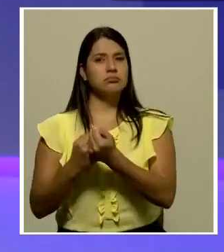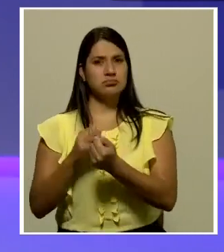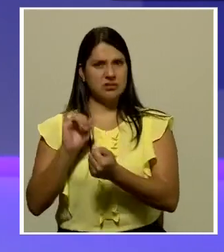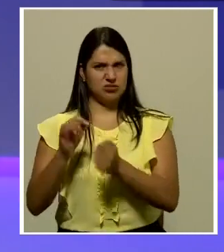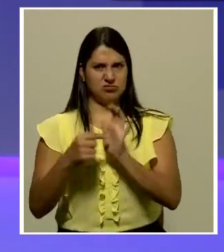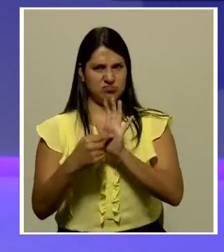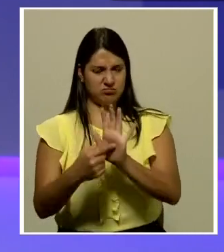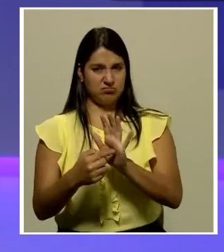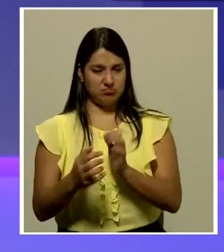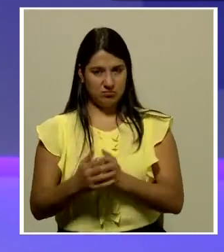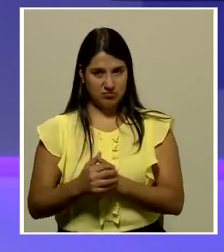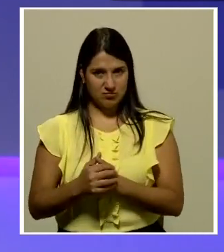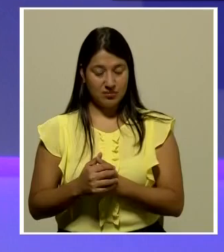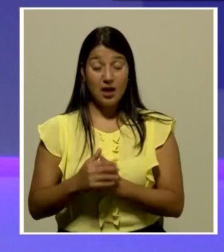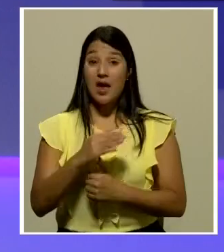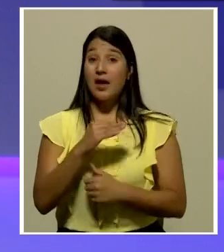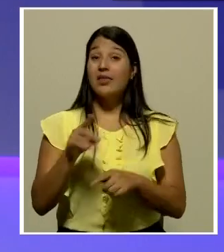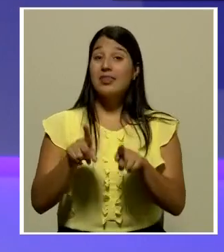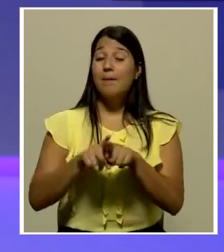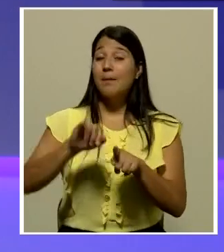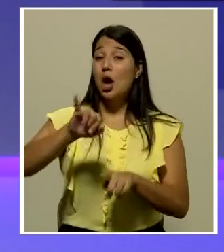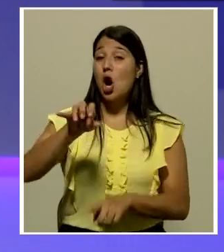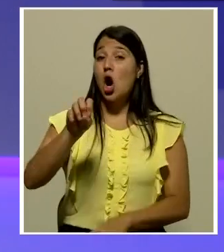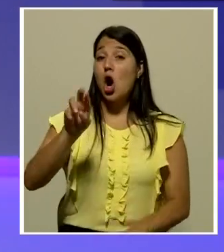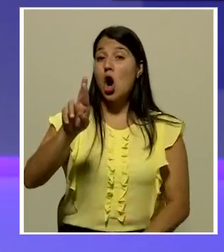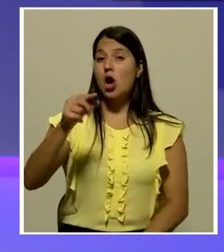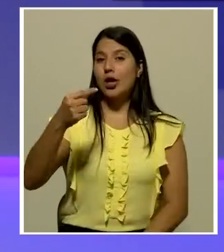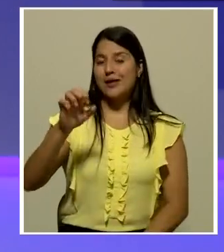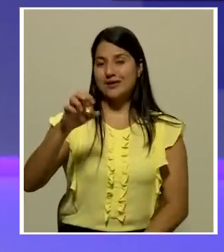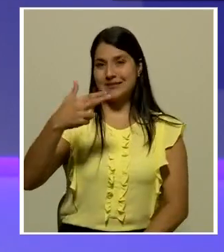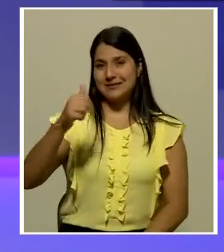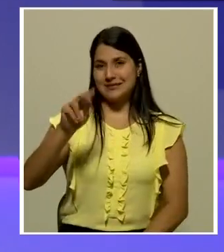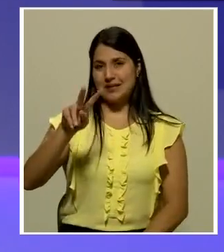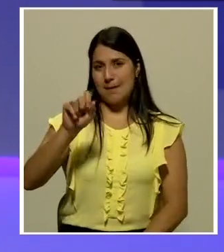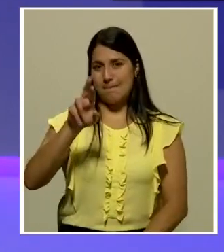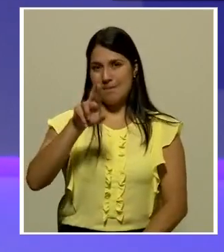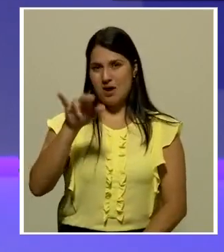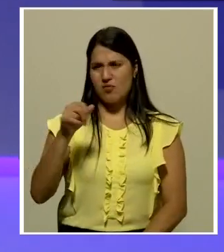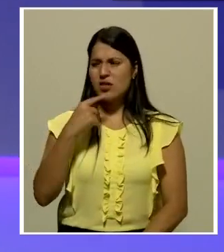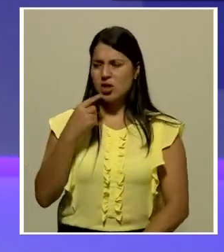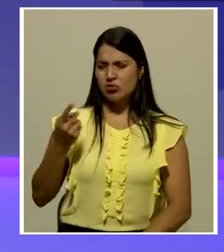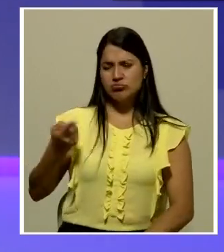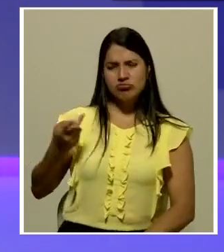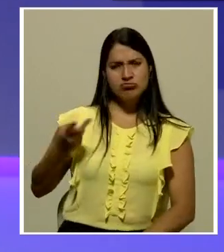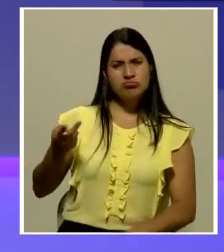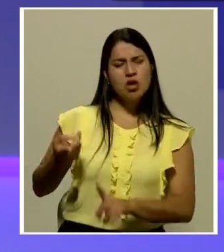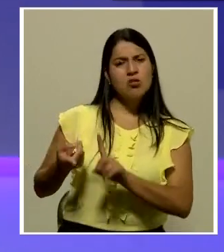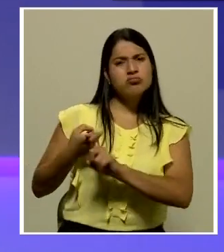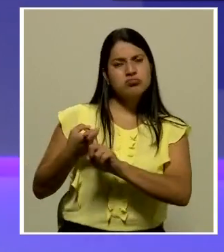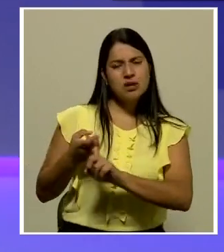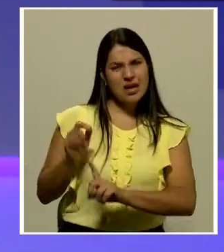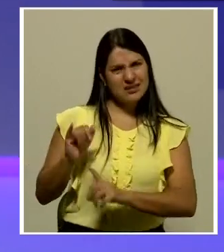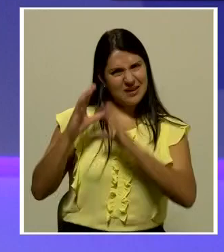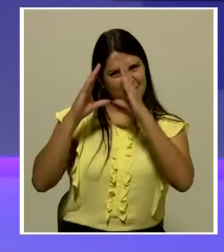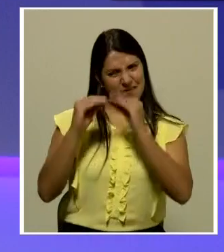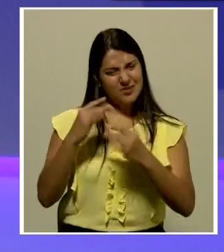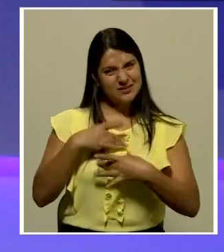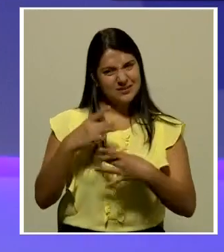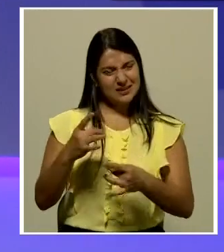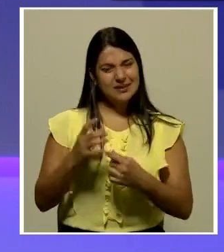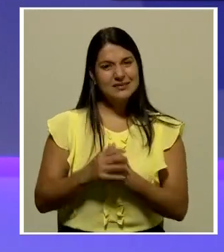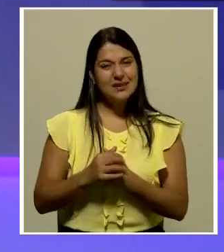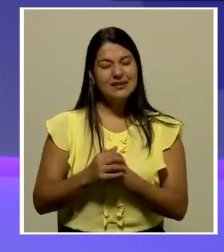presentó. Además, don Jorge Chavarría había dicho que era amigo de Celso Gamboa, y este dato es interesante porque, bueno,